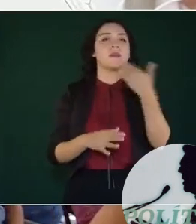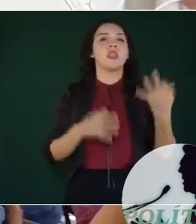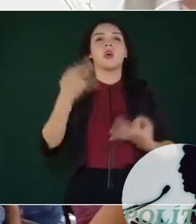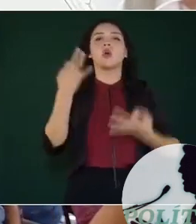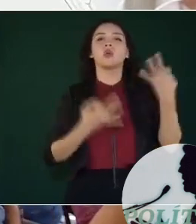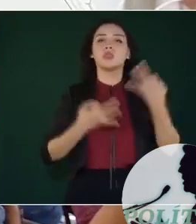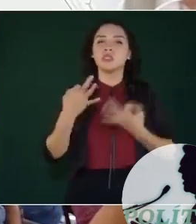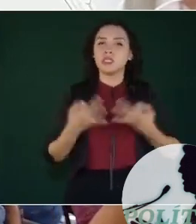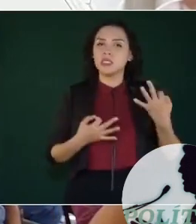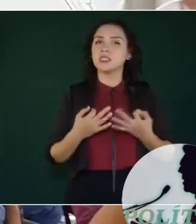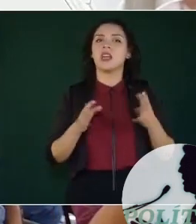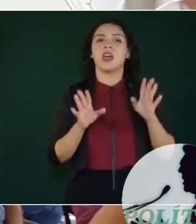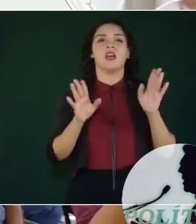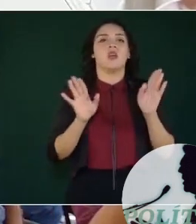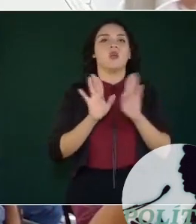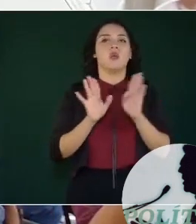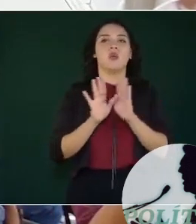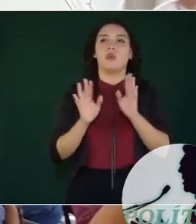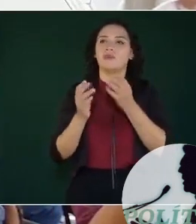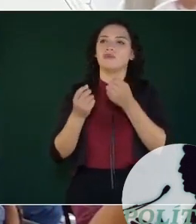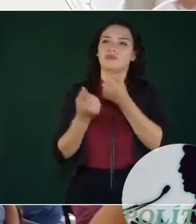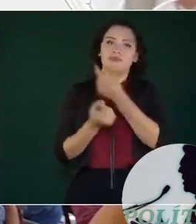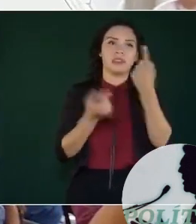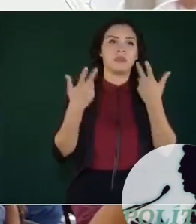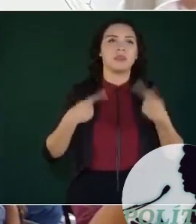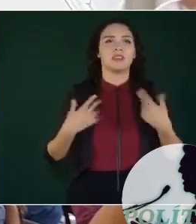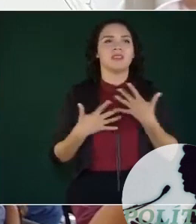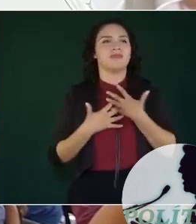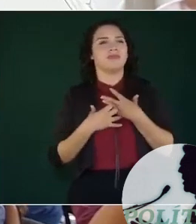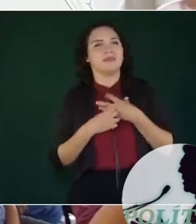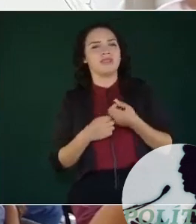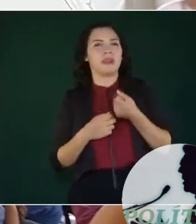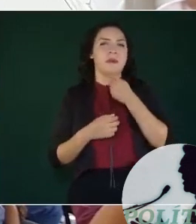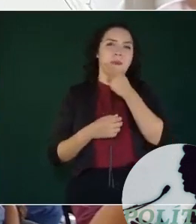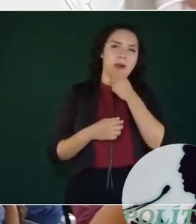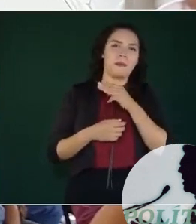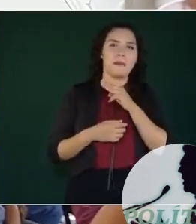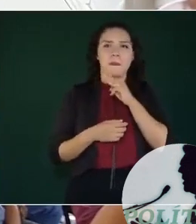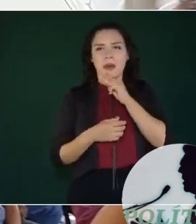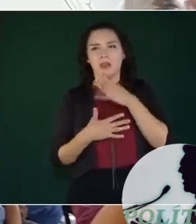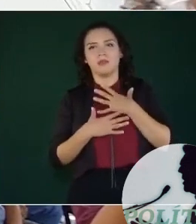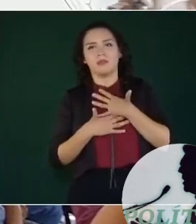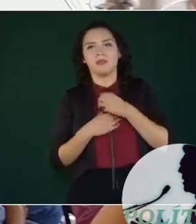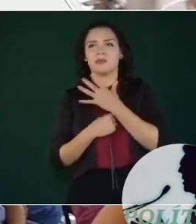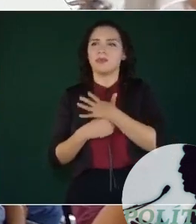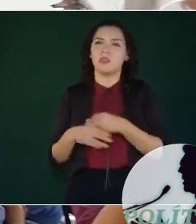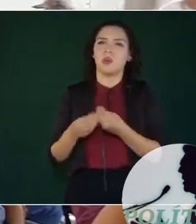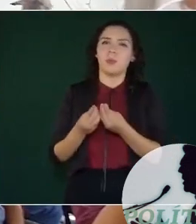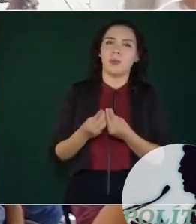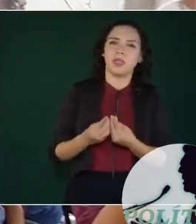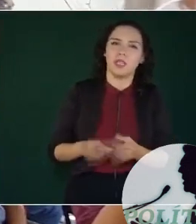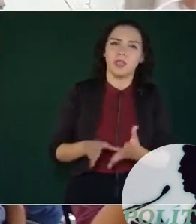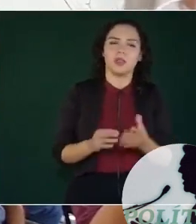de darle otro cauce a los dolores del país, a las madres, a los padres, a